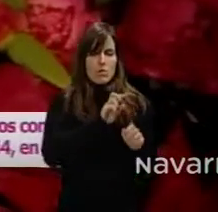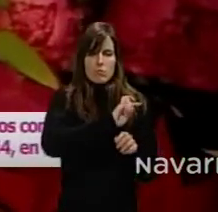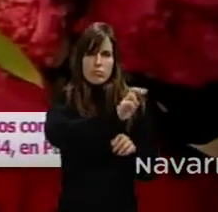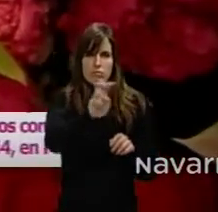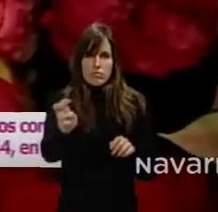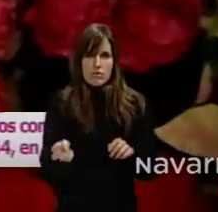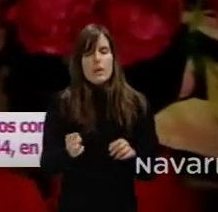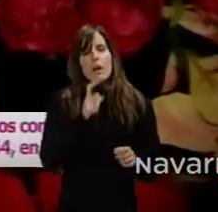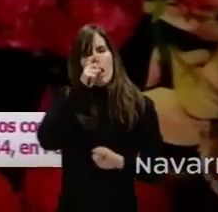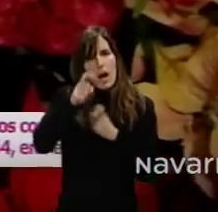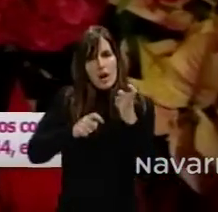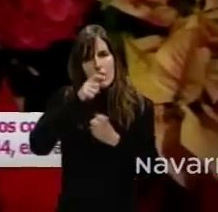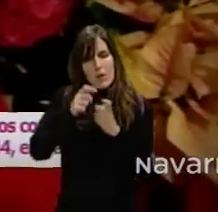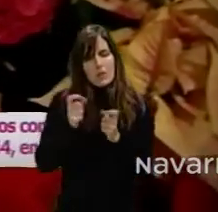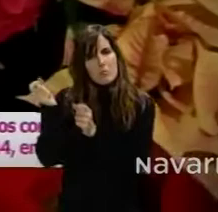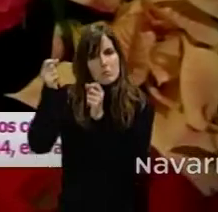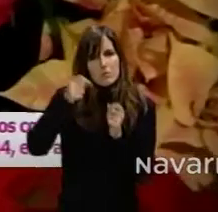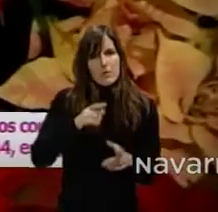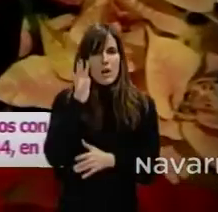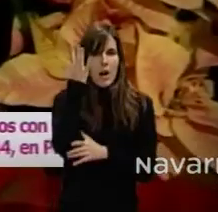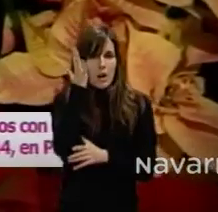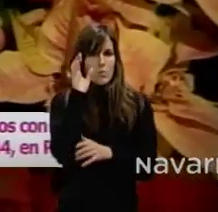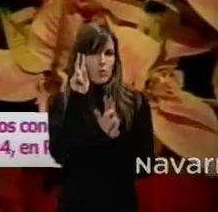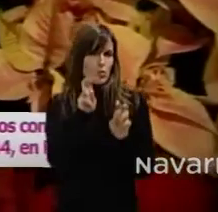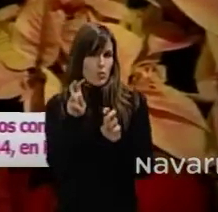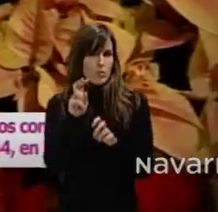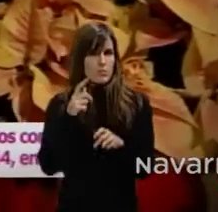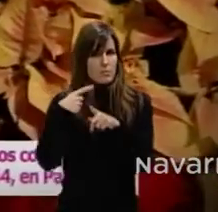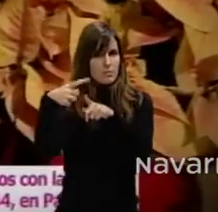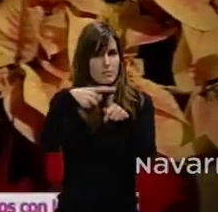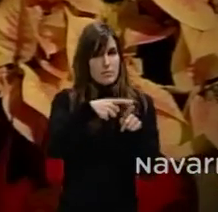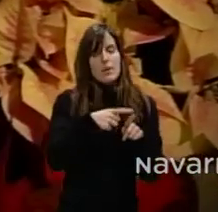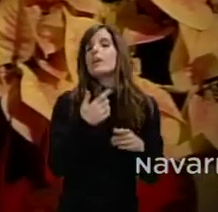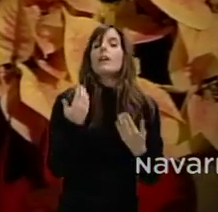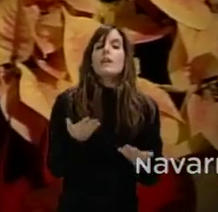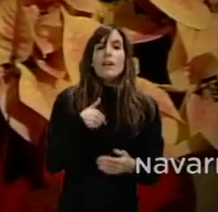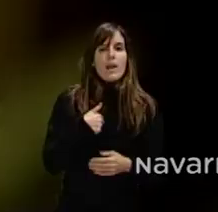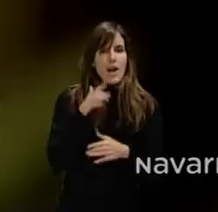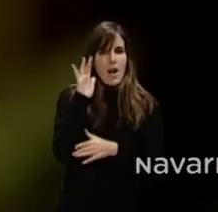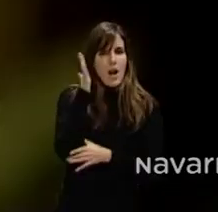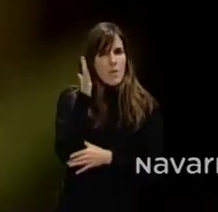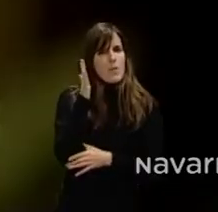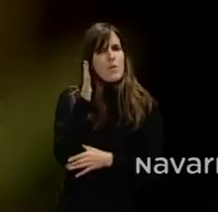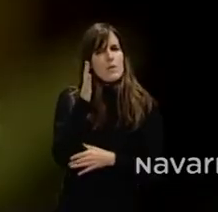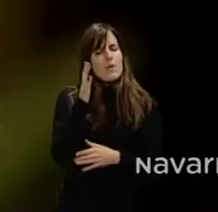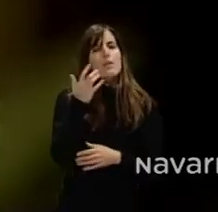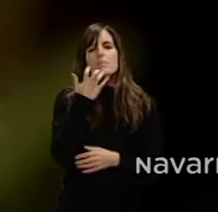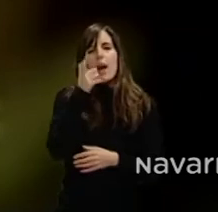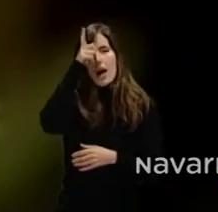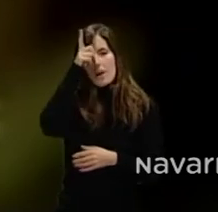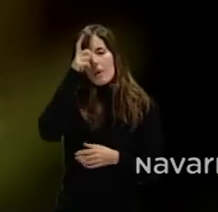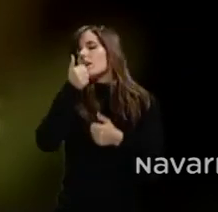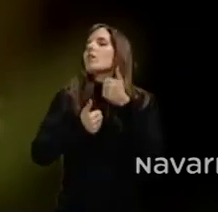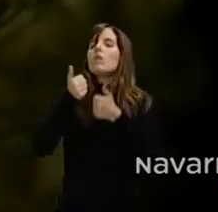los años también hay nuevos árboles y nuevas innovaciones entonces estos han sido los árboles premiados en Europa en Alemania